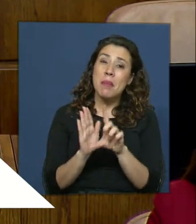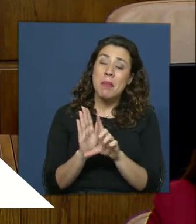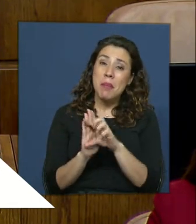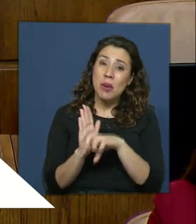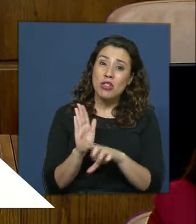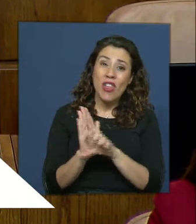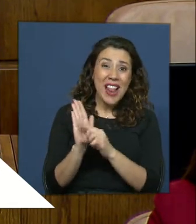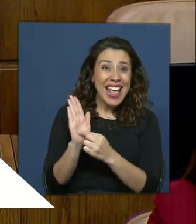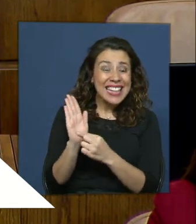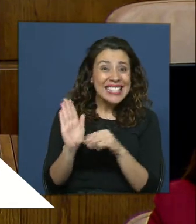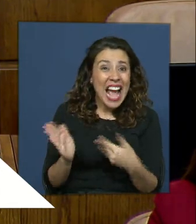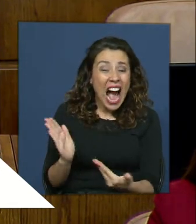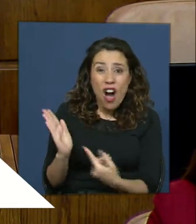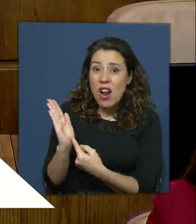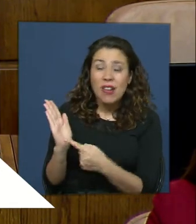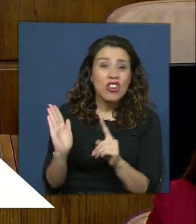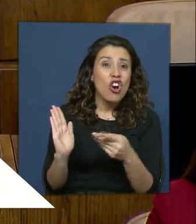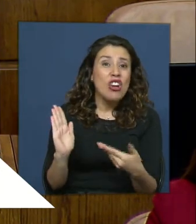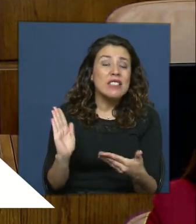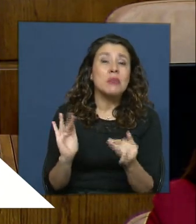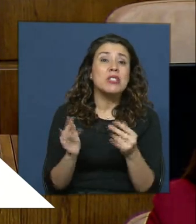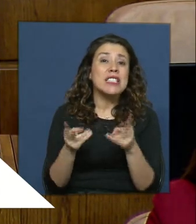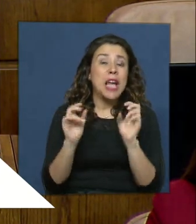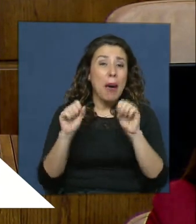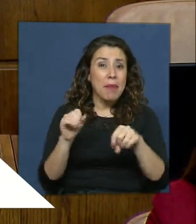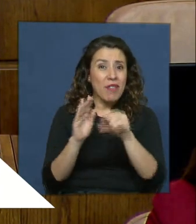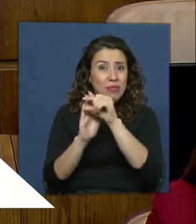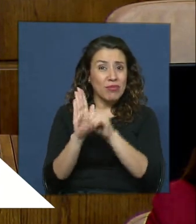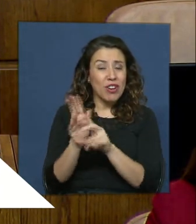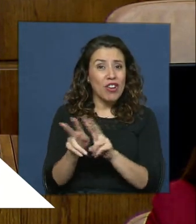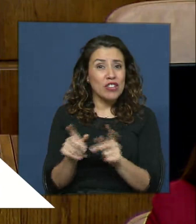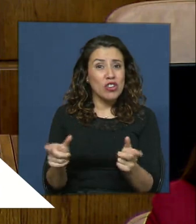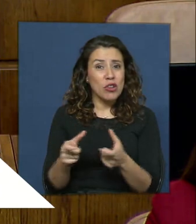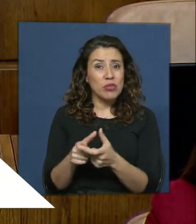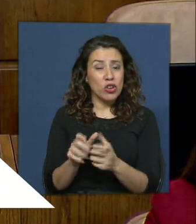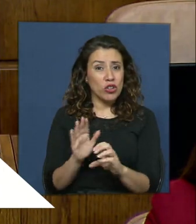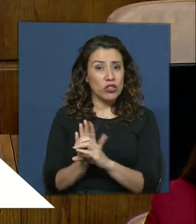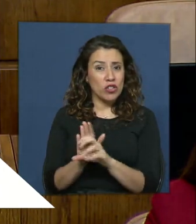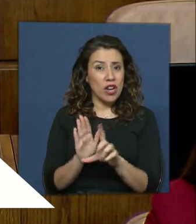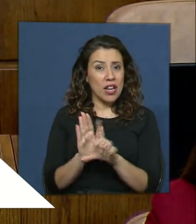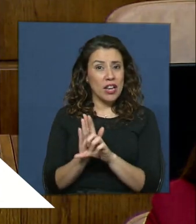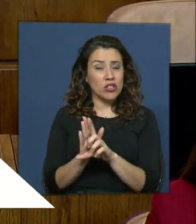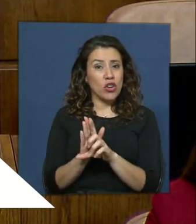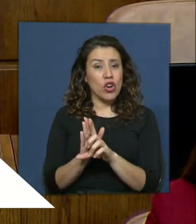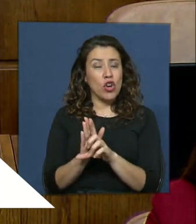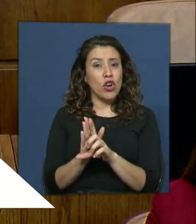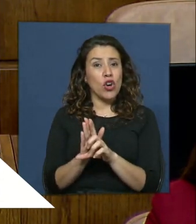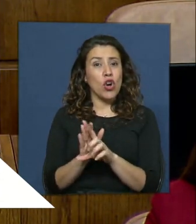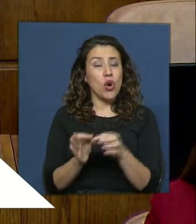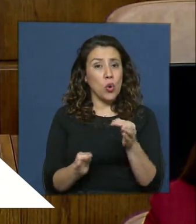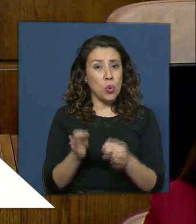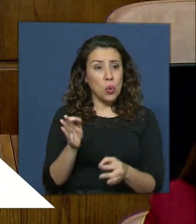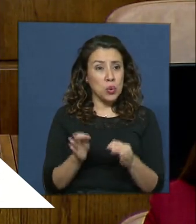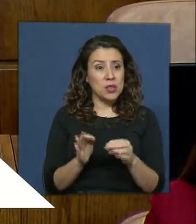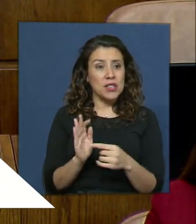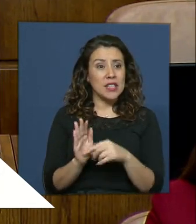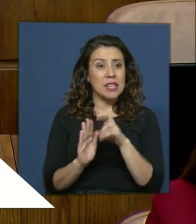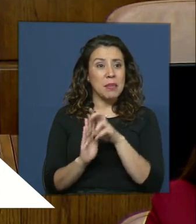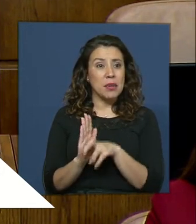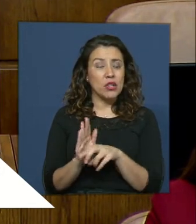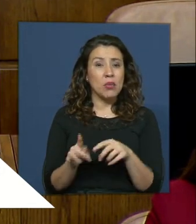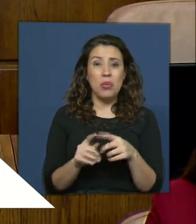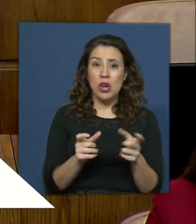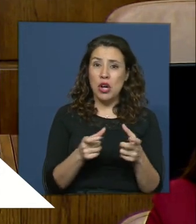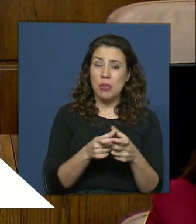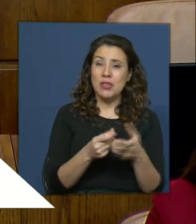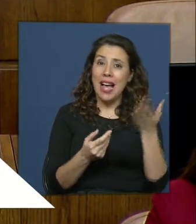día no nos sirve, porque de aprobarse las enmiendas introducidas en la Comisión de Constitución, Legislación y Justicia al proyecto por la Comisión,